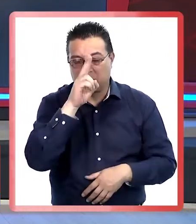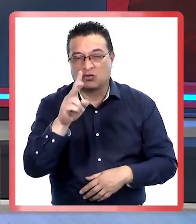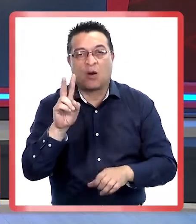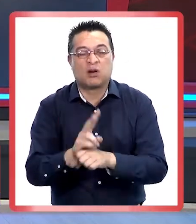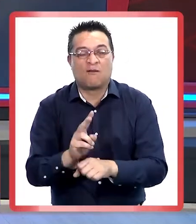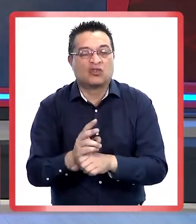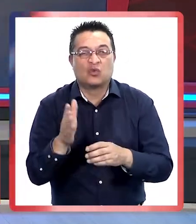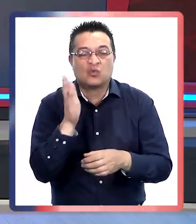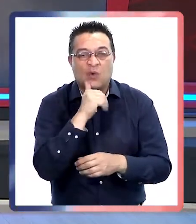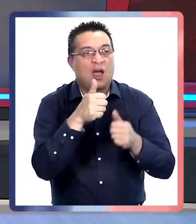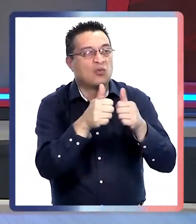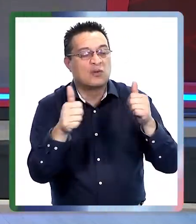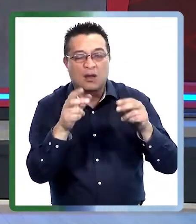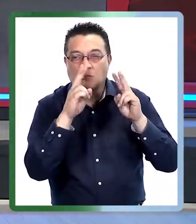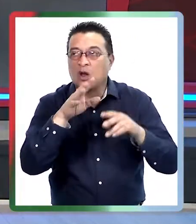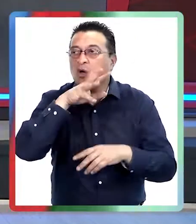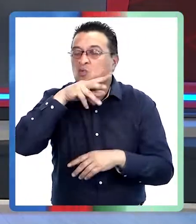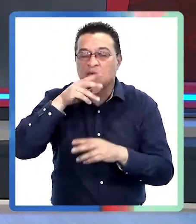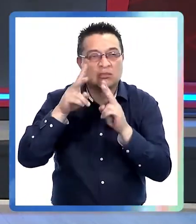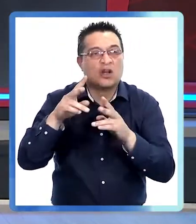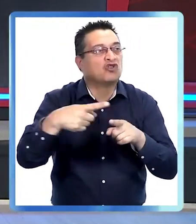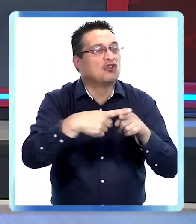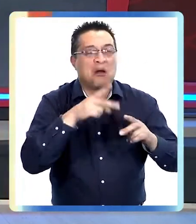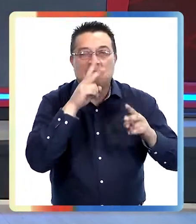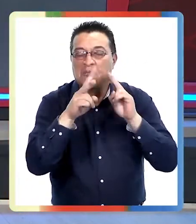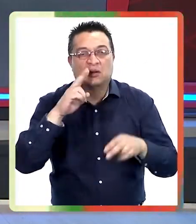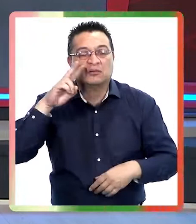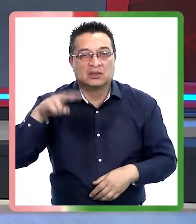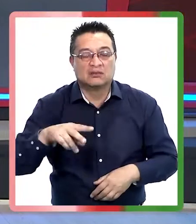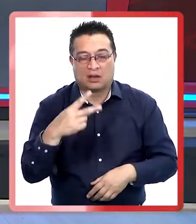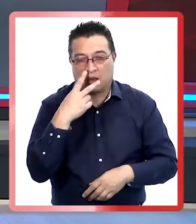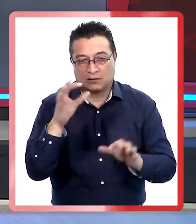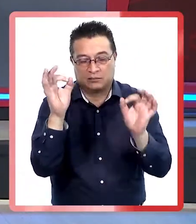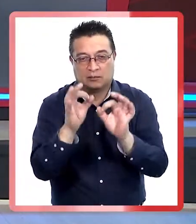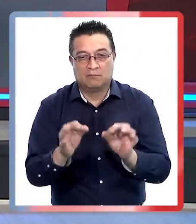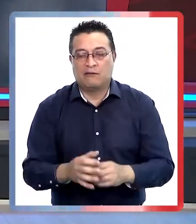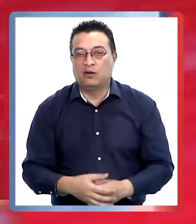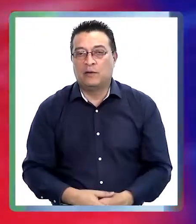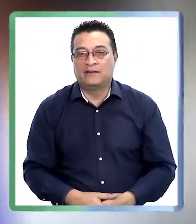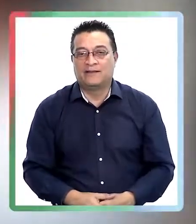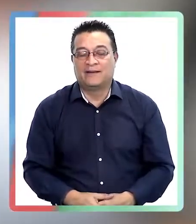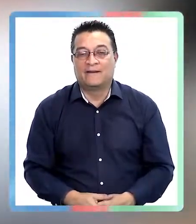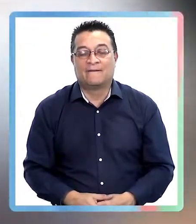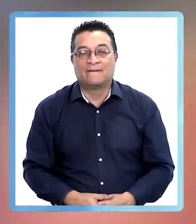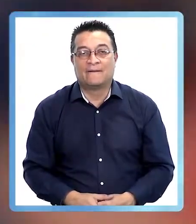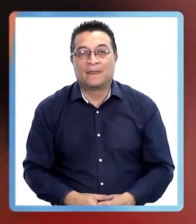a los profesores, a las autoridades, a los mayores y a la sociedad en general. Contivisión nos cuenta.